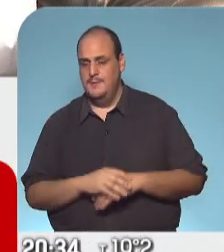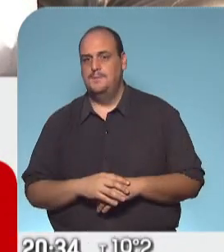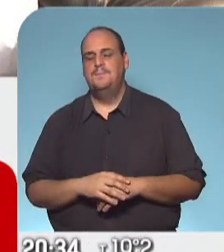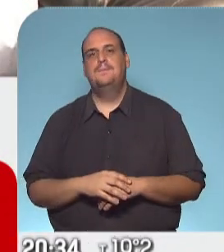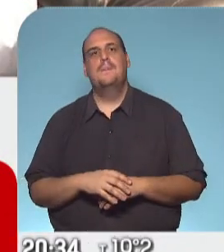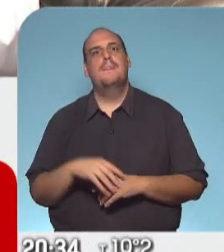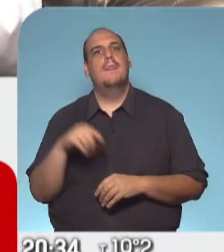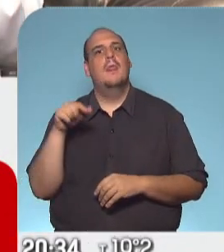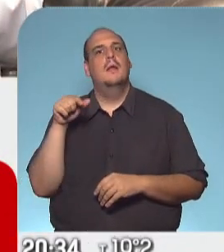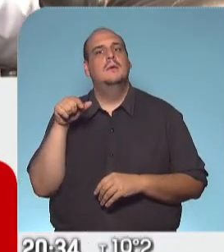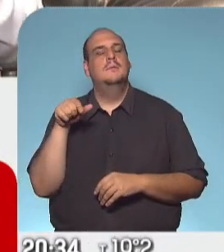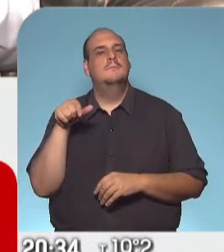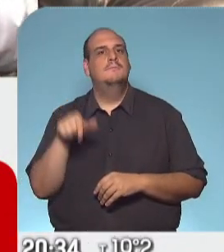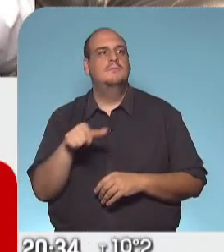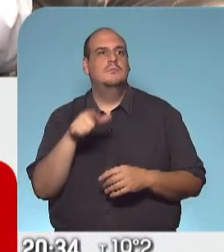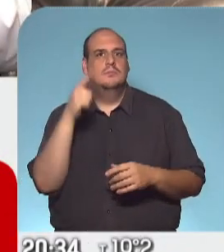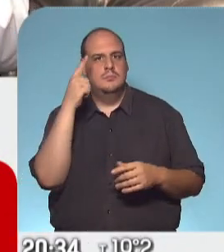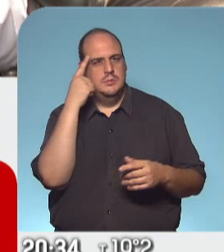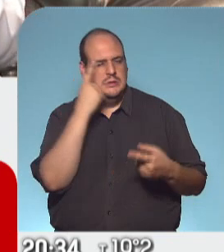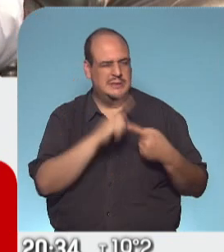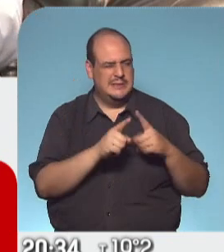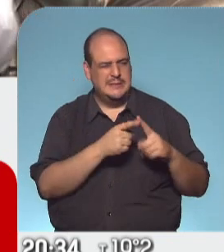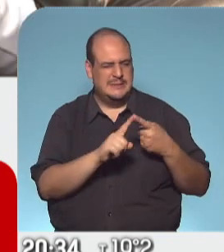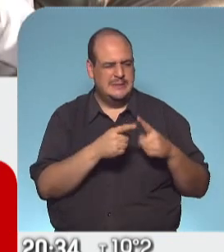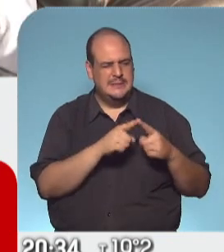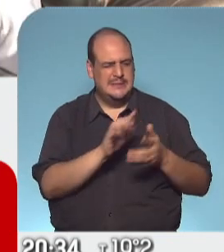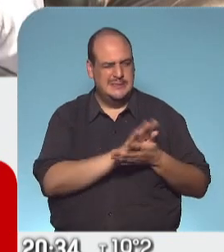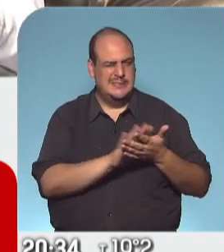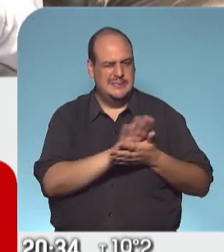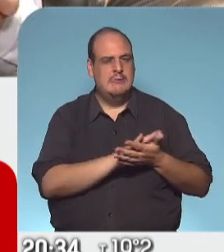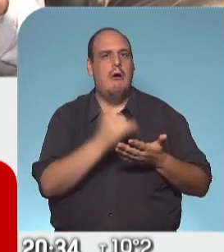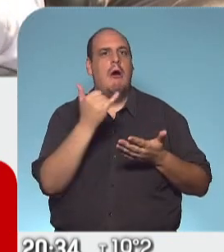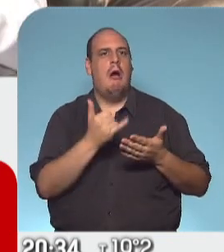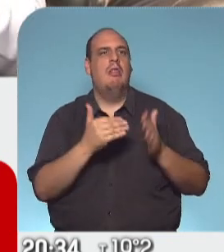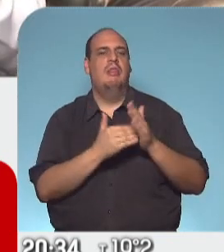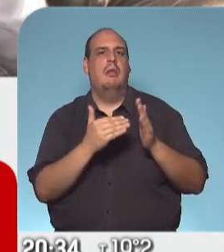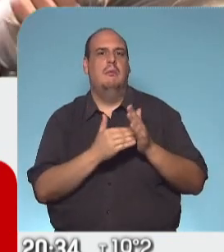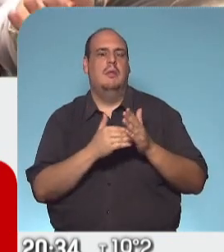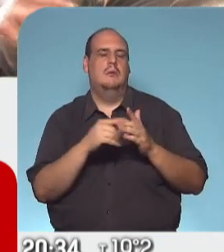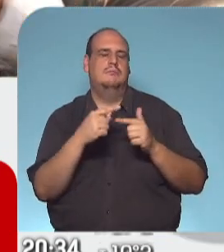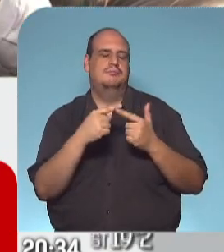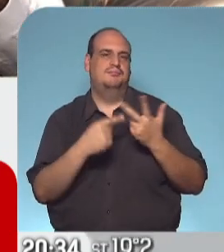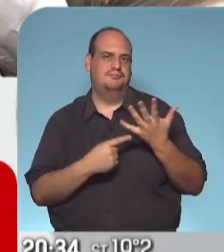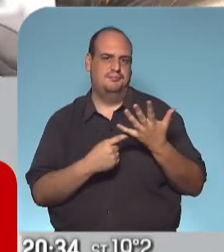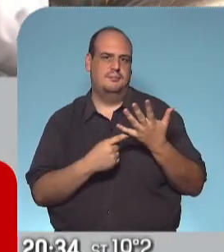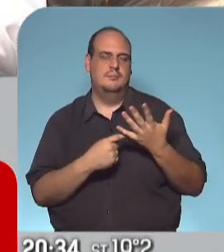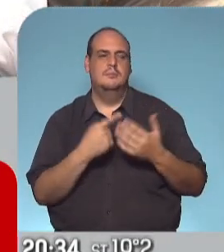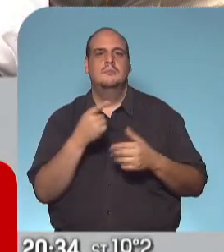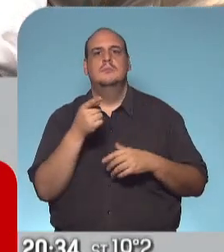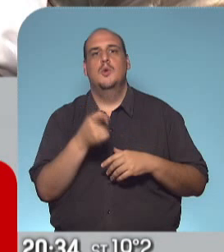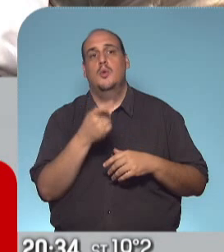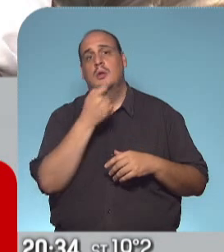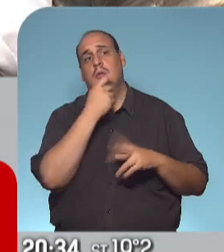Esto siempre obviamente que son negociaciones en las cuales hay muchos parámetros en juego. Uno de ellos es efectivamente el